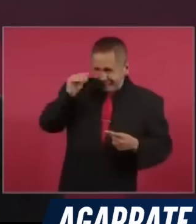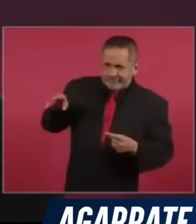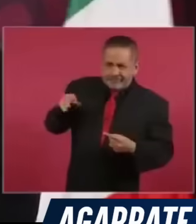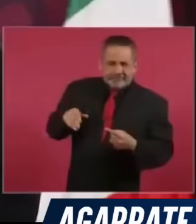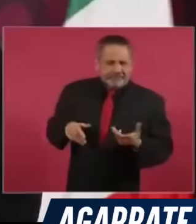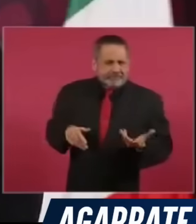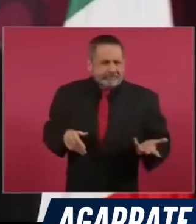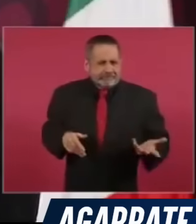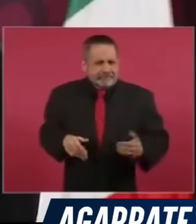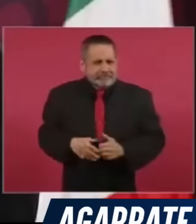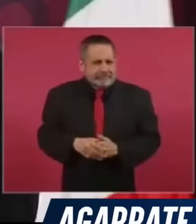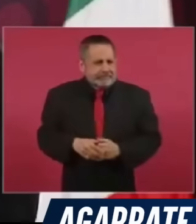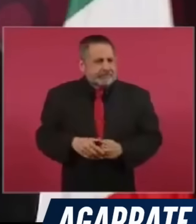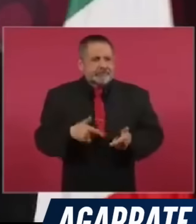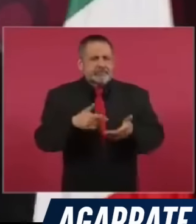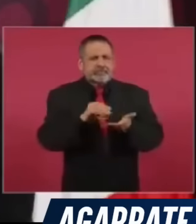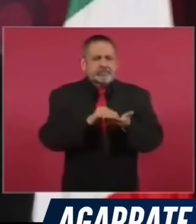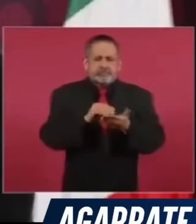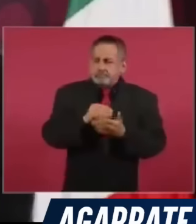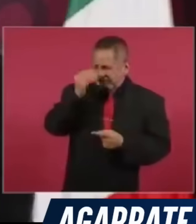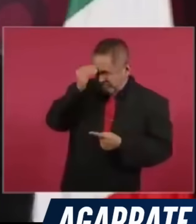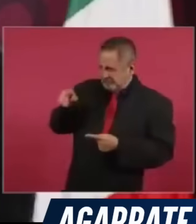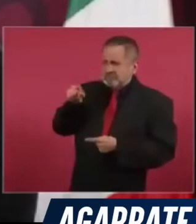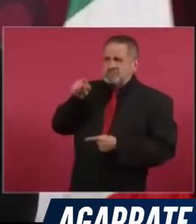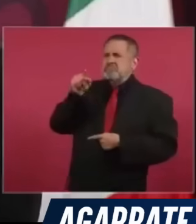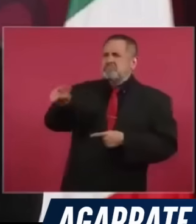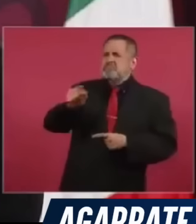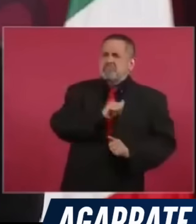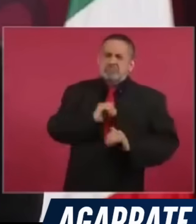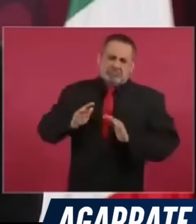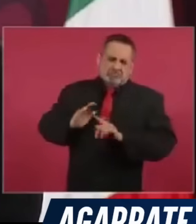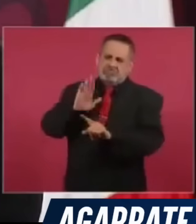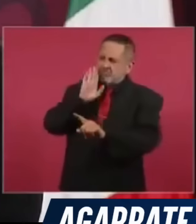propósito seguir culpando al